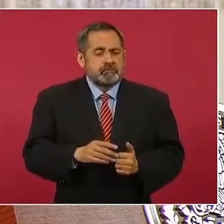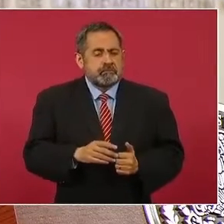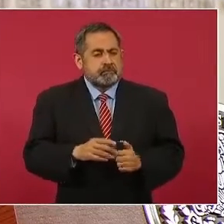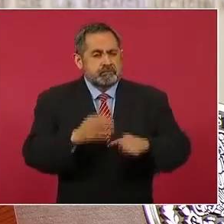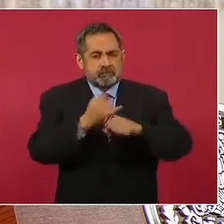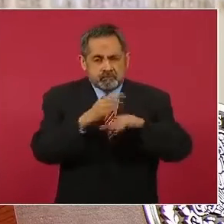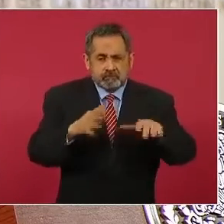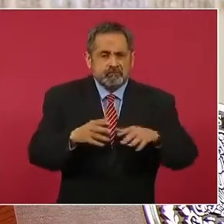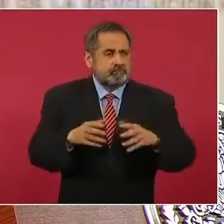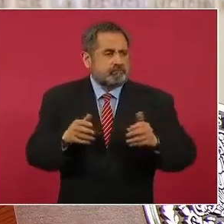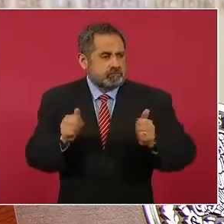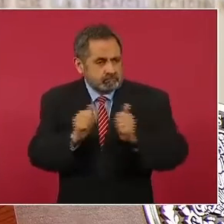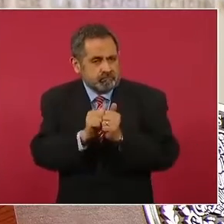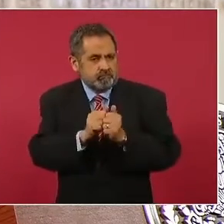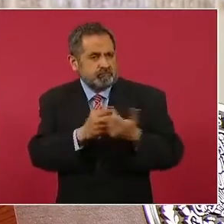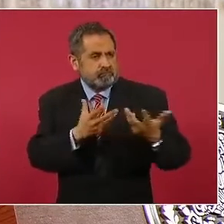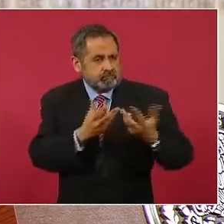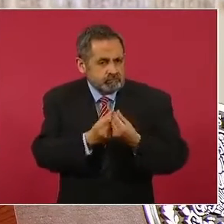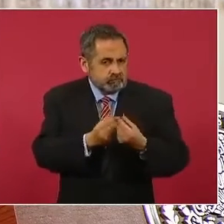informes, si hubo cooperación